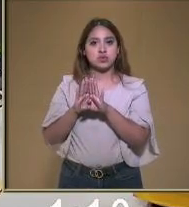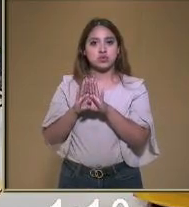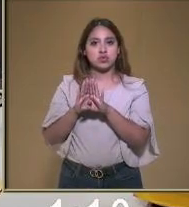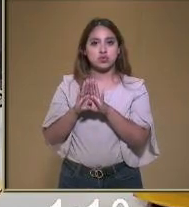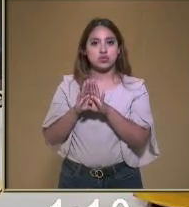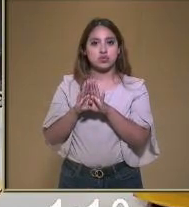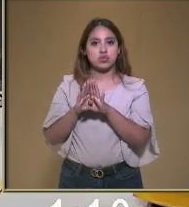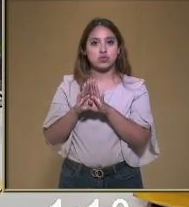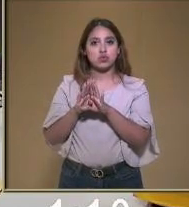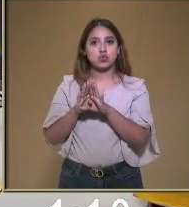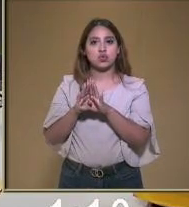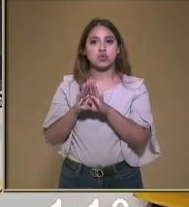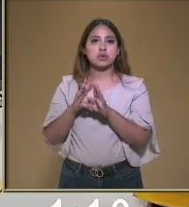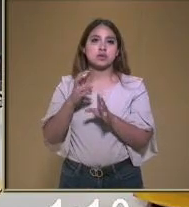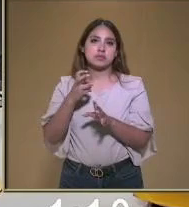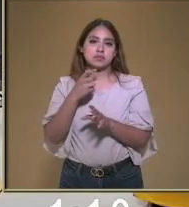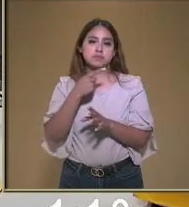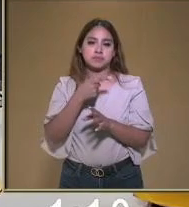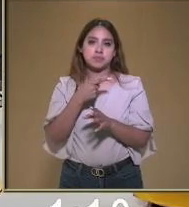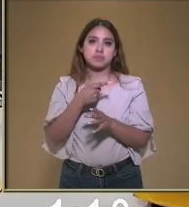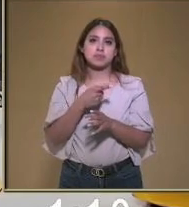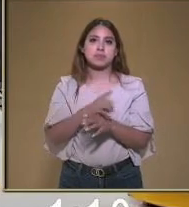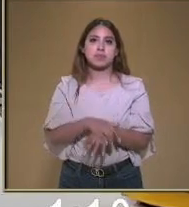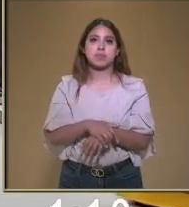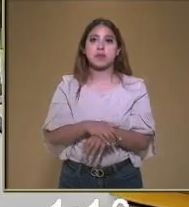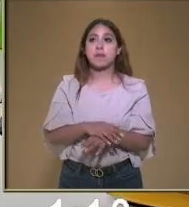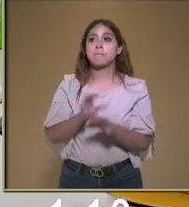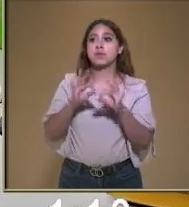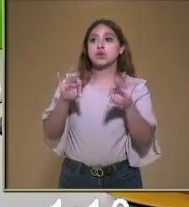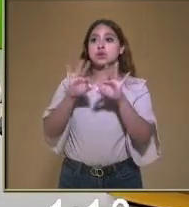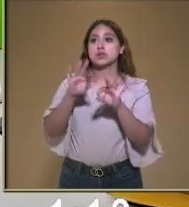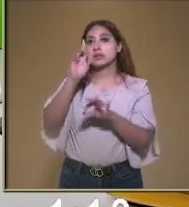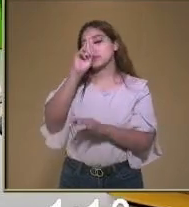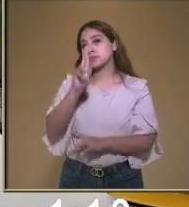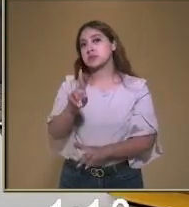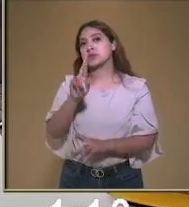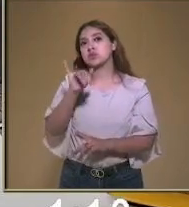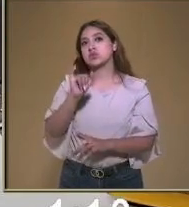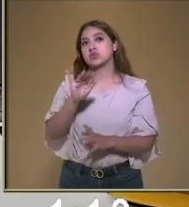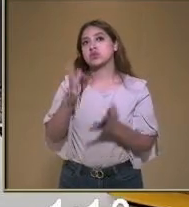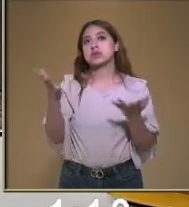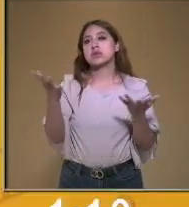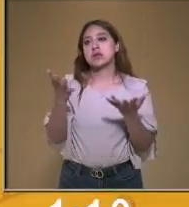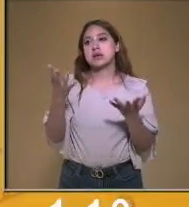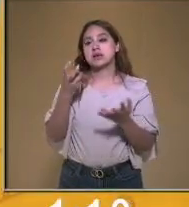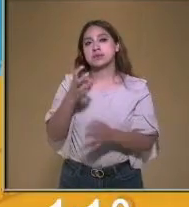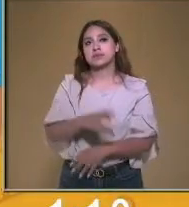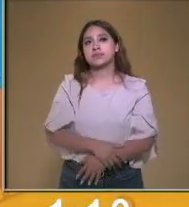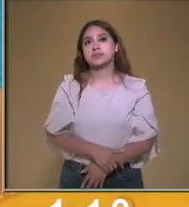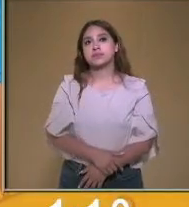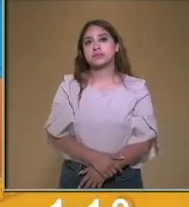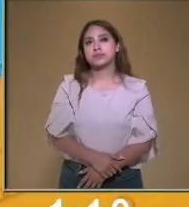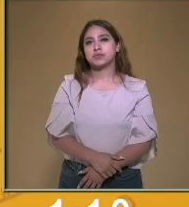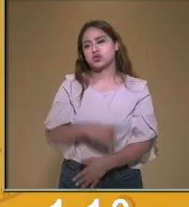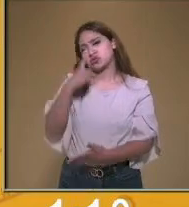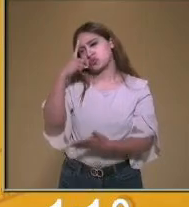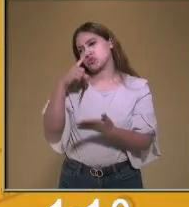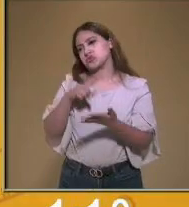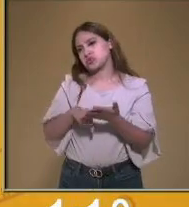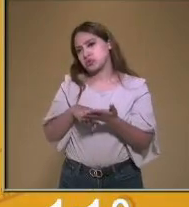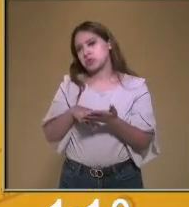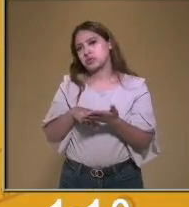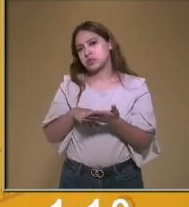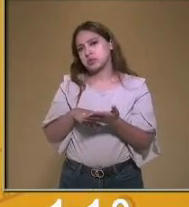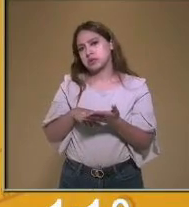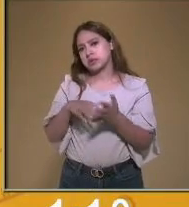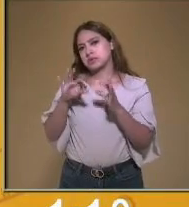ejemplo, también, ¿verdad? Muy bien. ¿Por qué es importante el respeto de la regla, Raúl? Es importante respetar la regla, chicos, porque yo creo que es